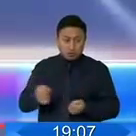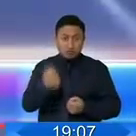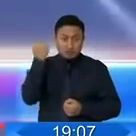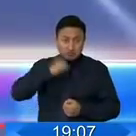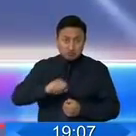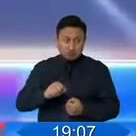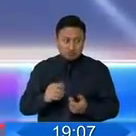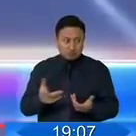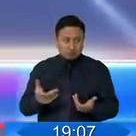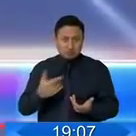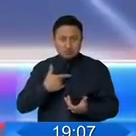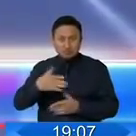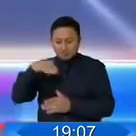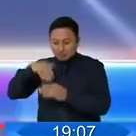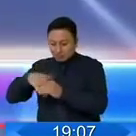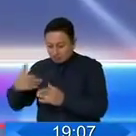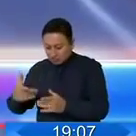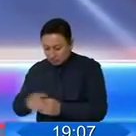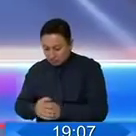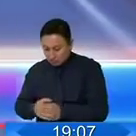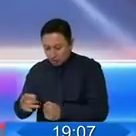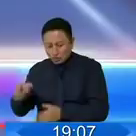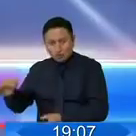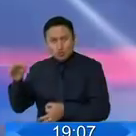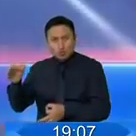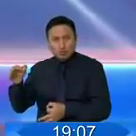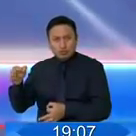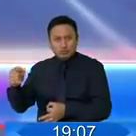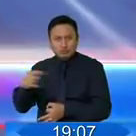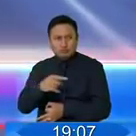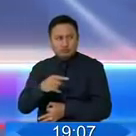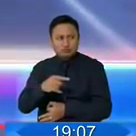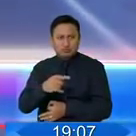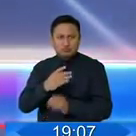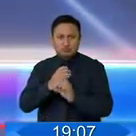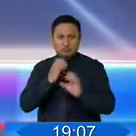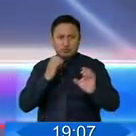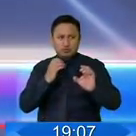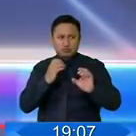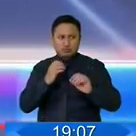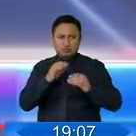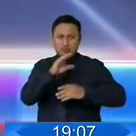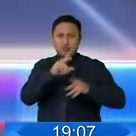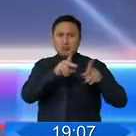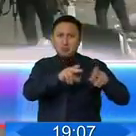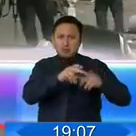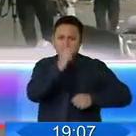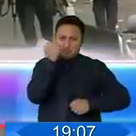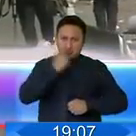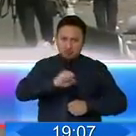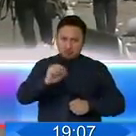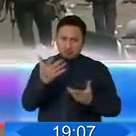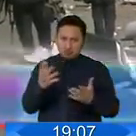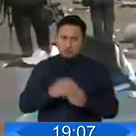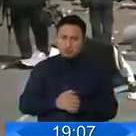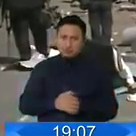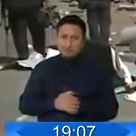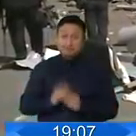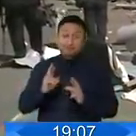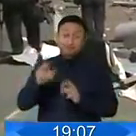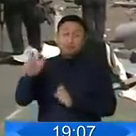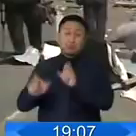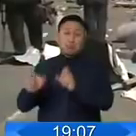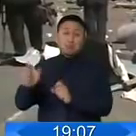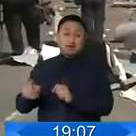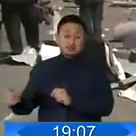En nuestros archivos no figura ningún documento relacionado con ese vehículo para ese viaje. Se espera que los familiares de las